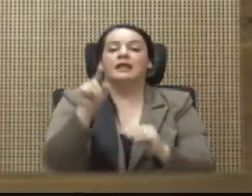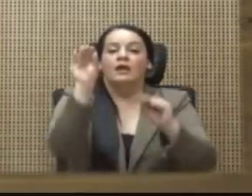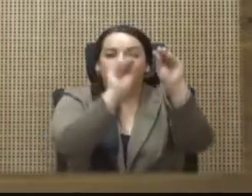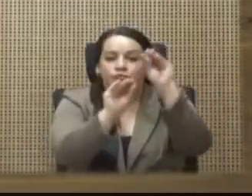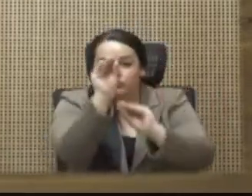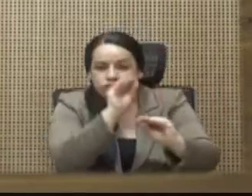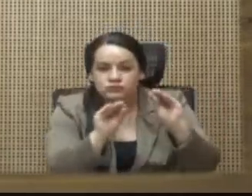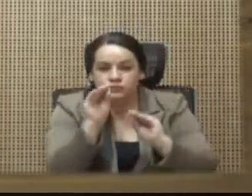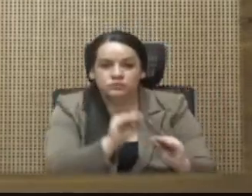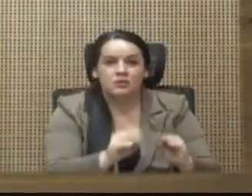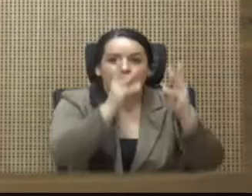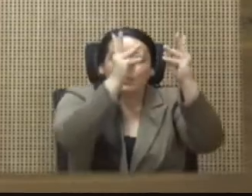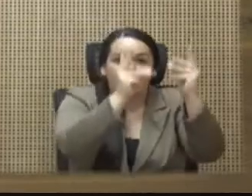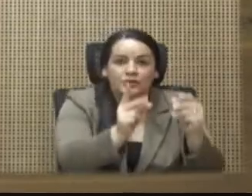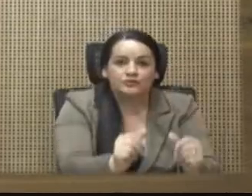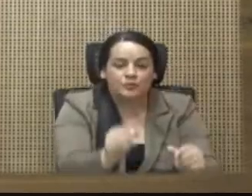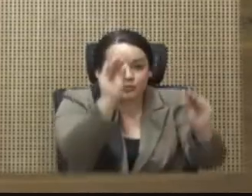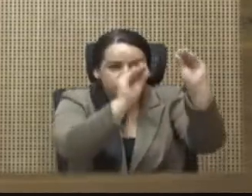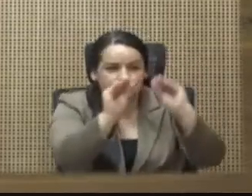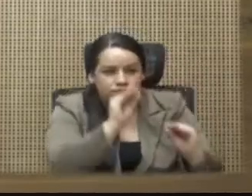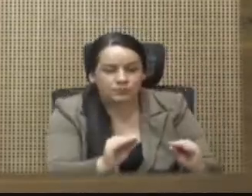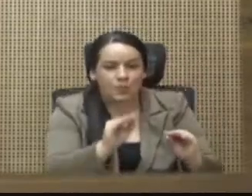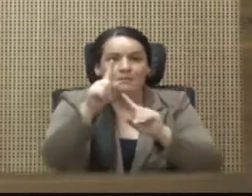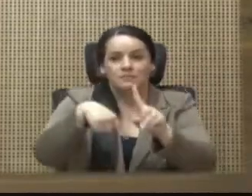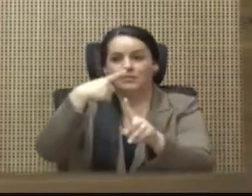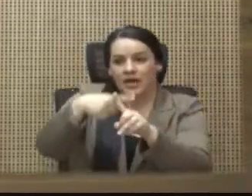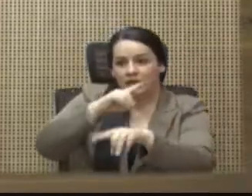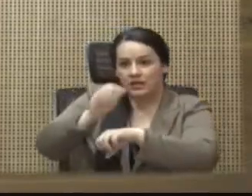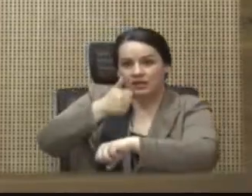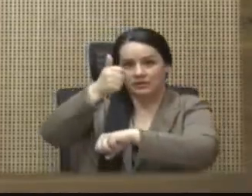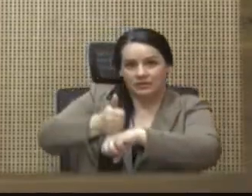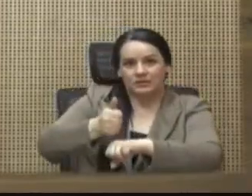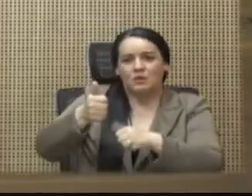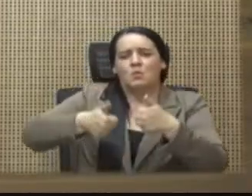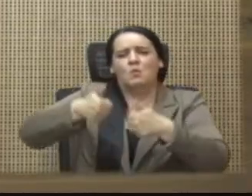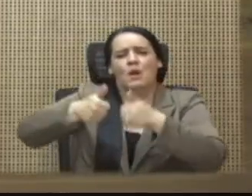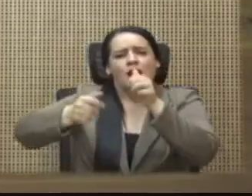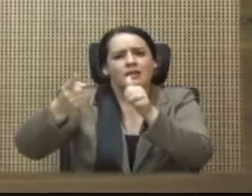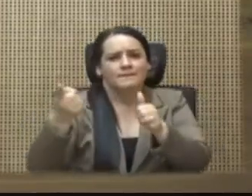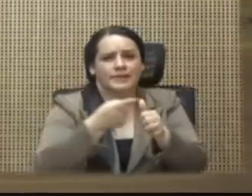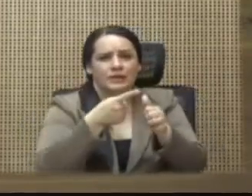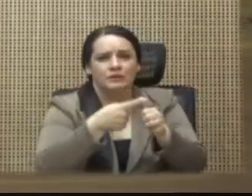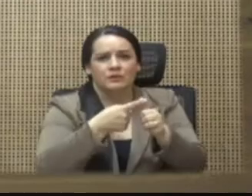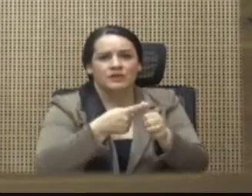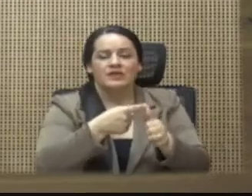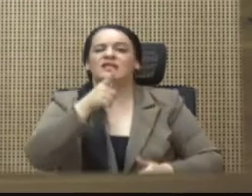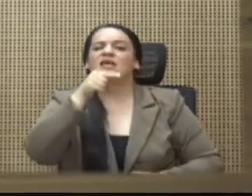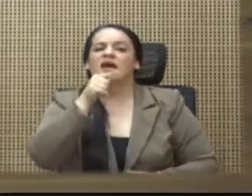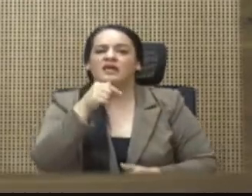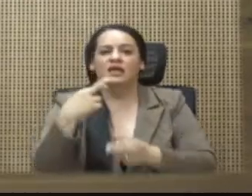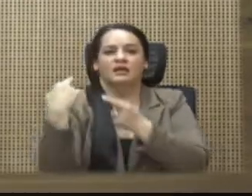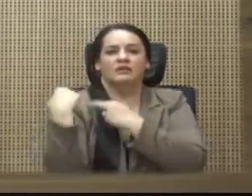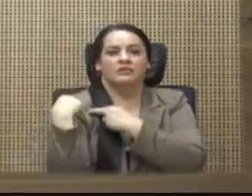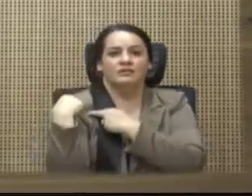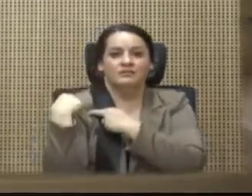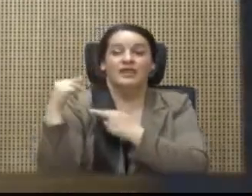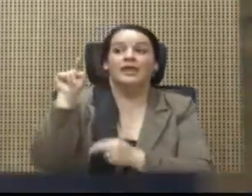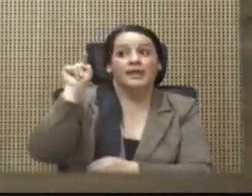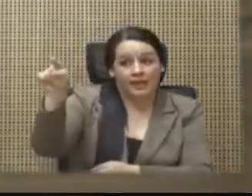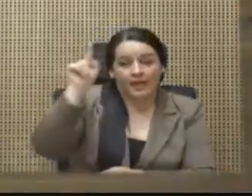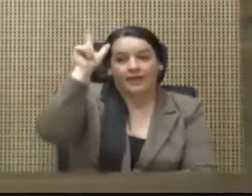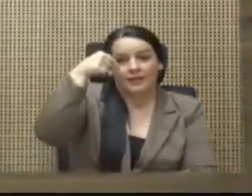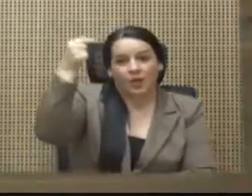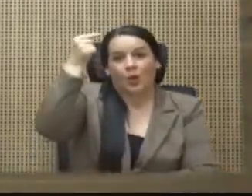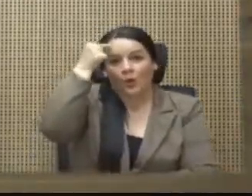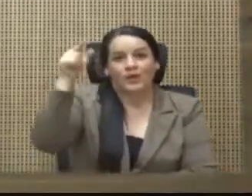y la definición de las prioridades es de ustedes, del gobierno central. Y a ustedes no